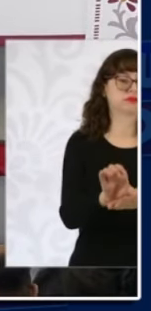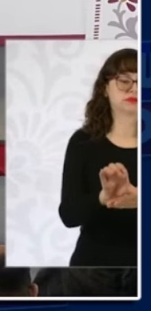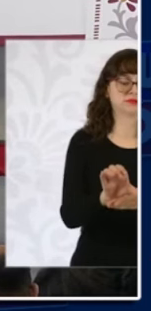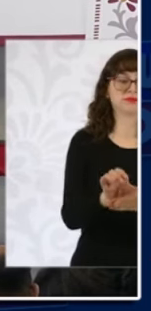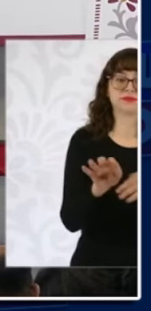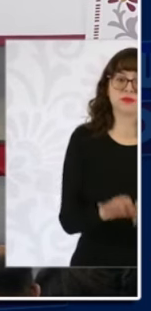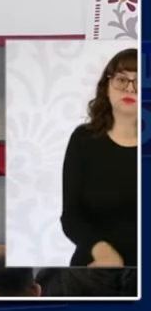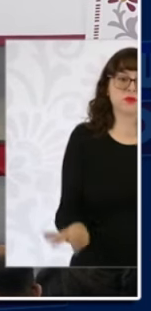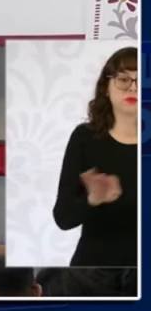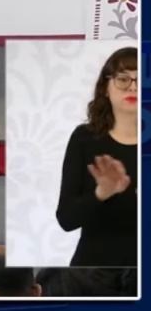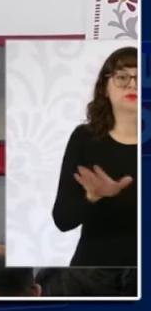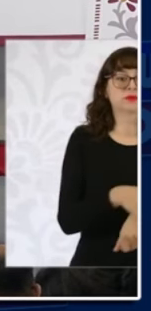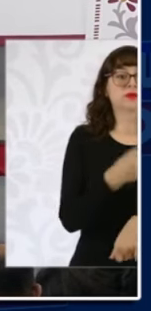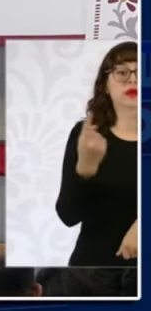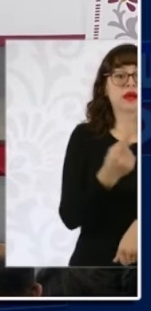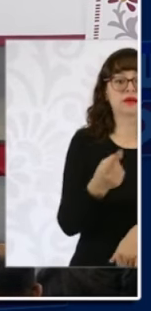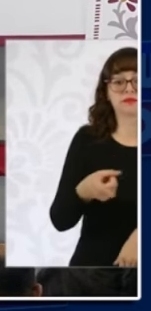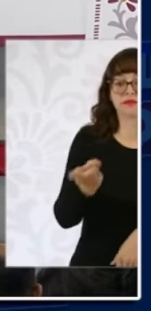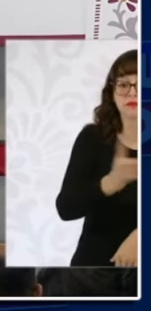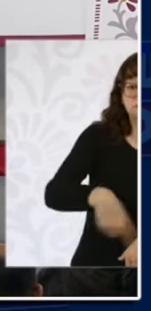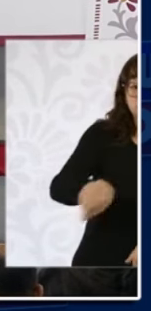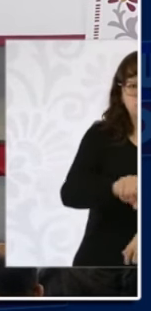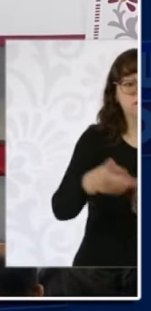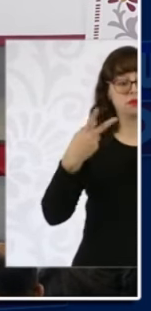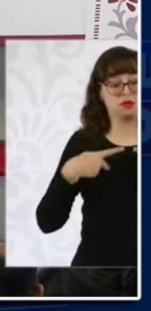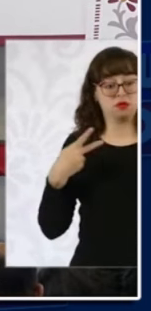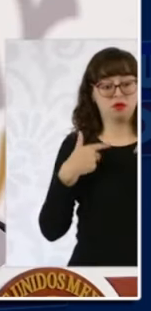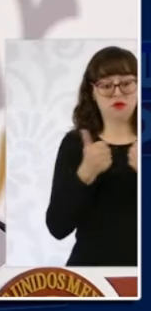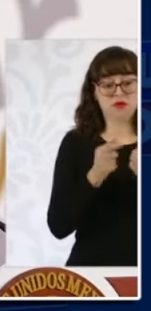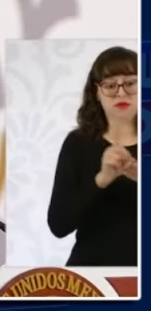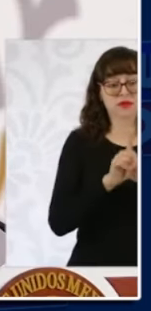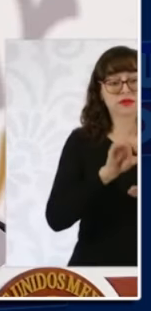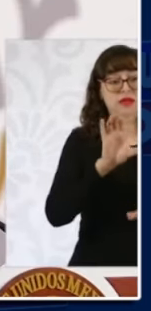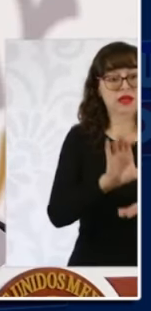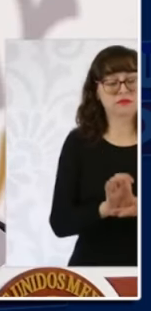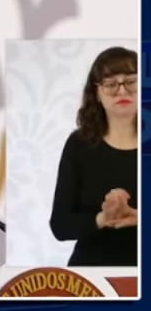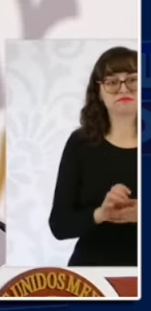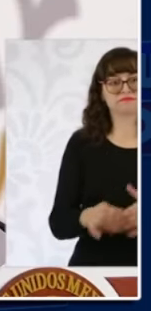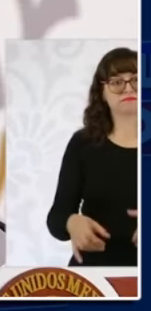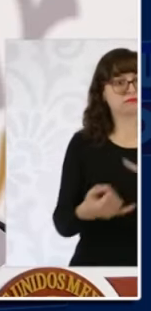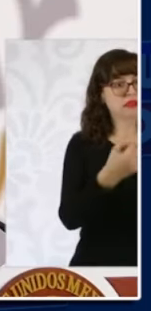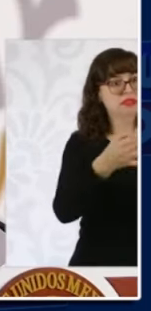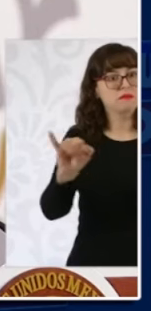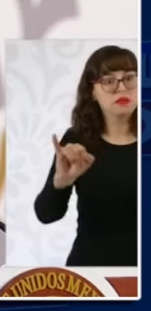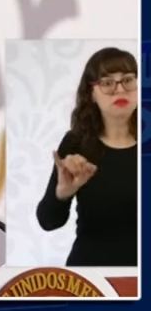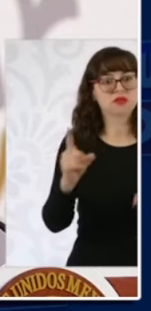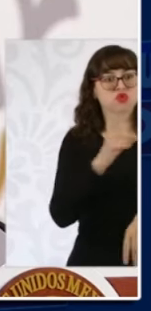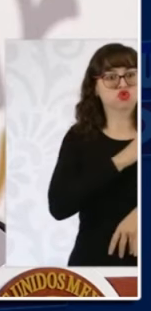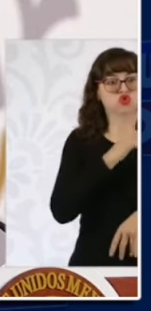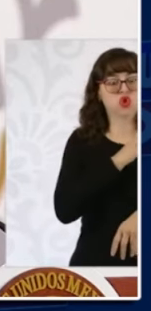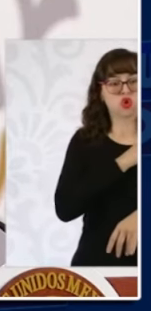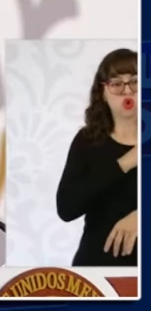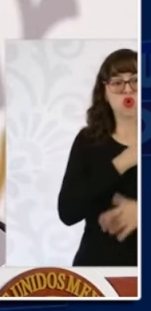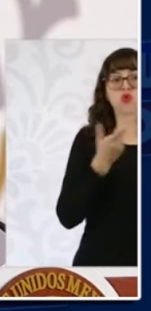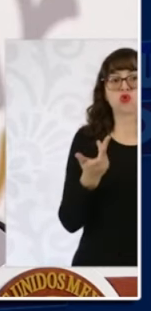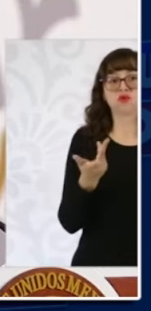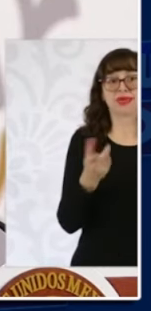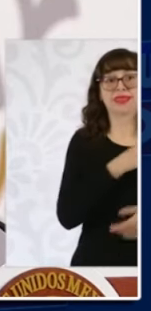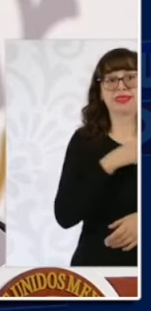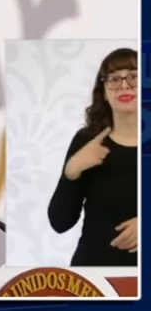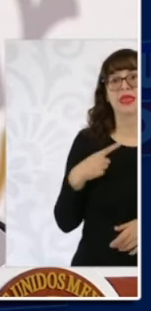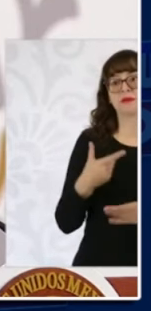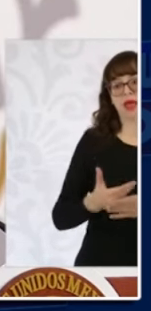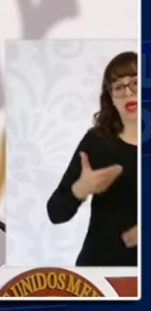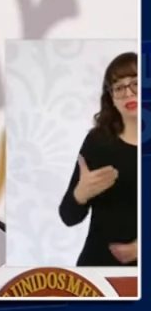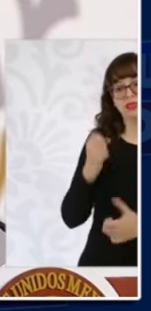para las personas con discapacidad alcanzar su autonomía tiene que ver con que haya una rehabilitación en la edad temprana.